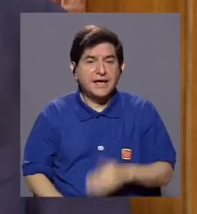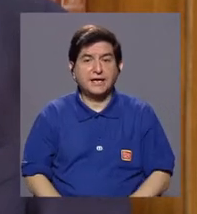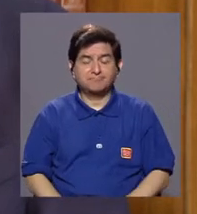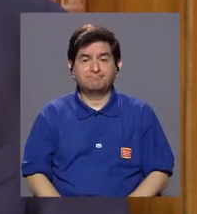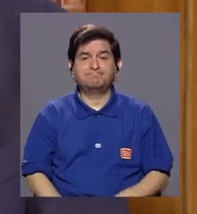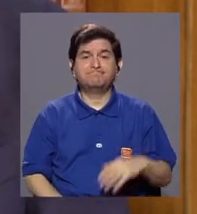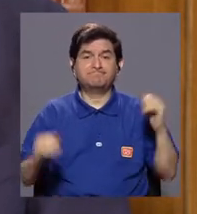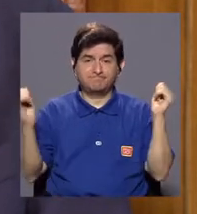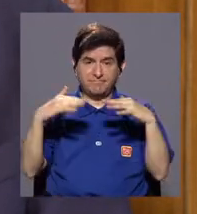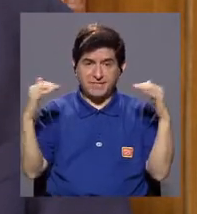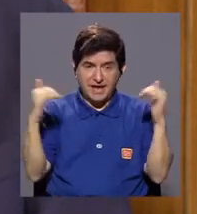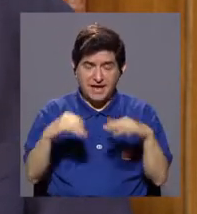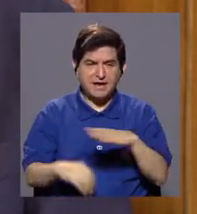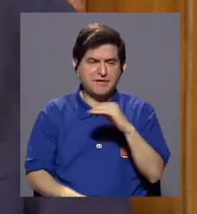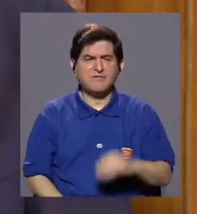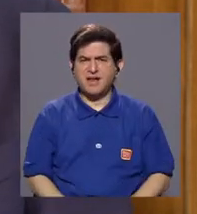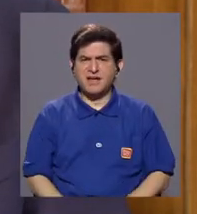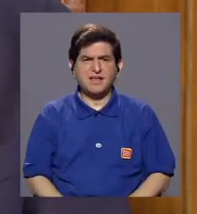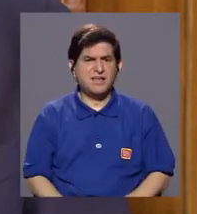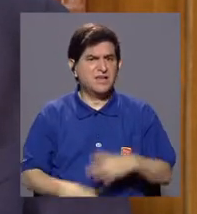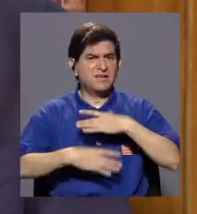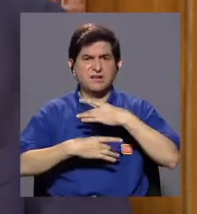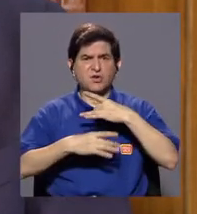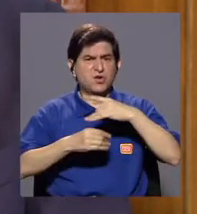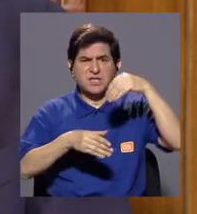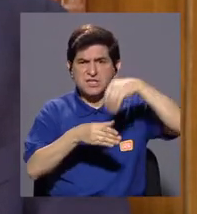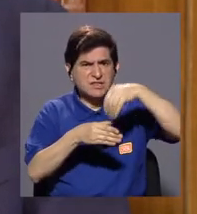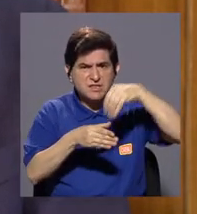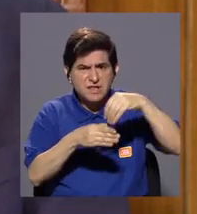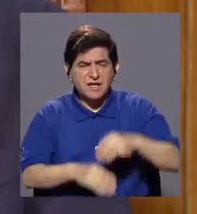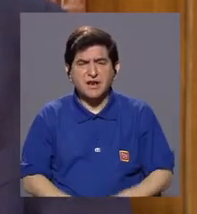y nada ahuyenta más la inversión